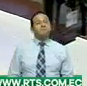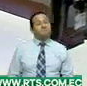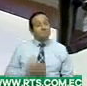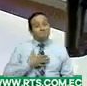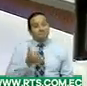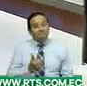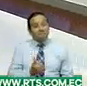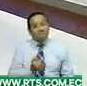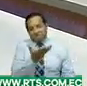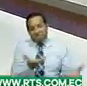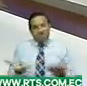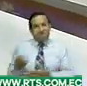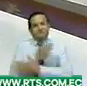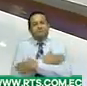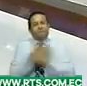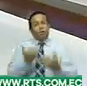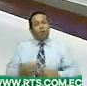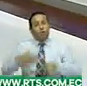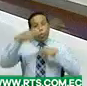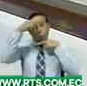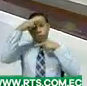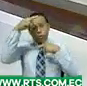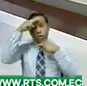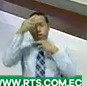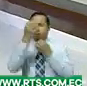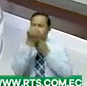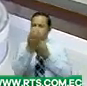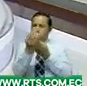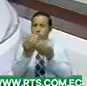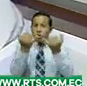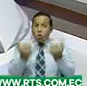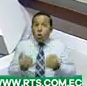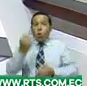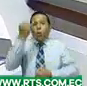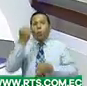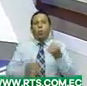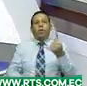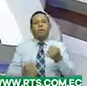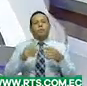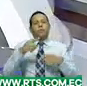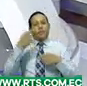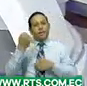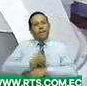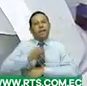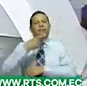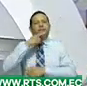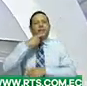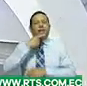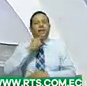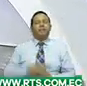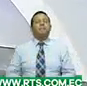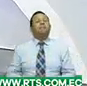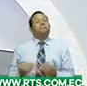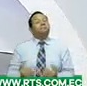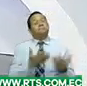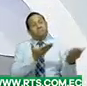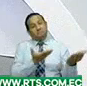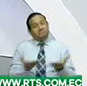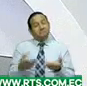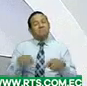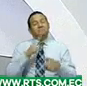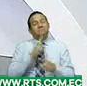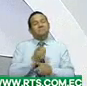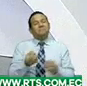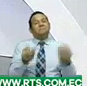Bienvenidos a la emisión estelar de su informativo, la noticia en este último día de feriado. Annalie, muy buenas noches. Adriana y amables televidentes, buenas noches